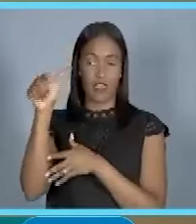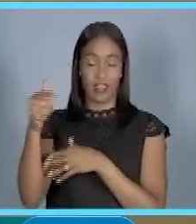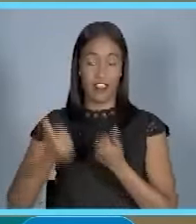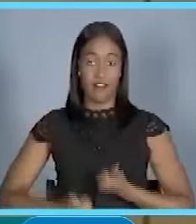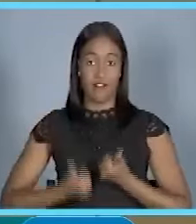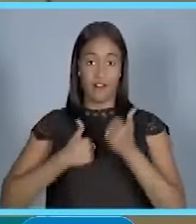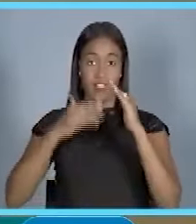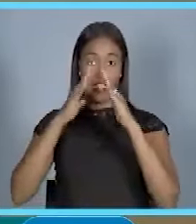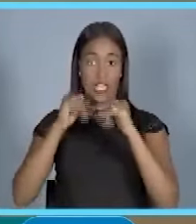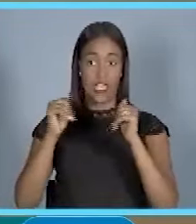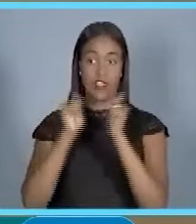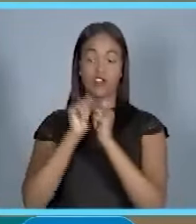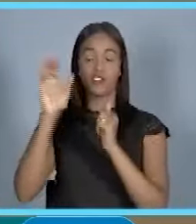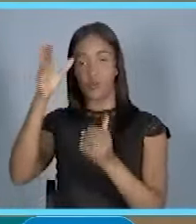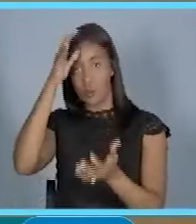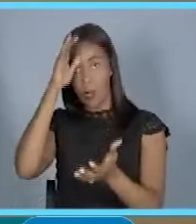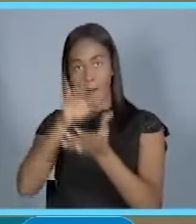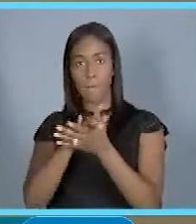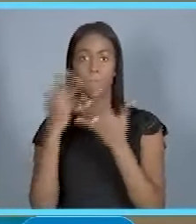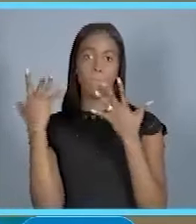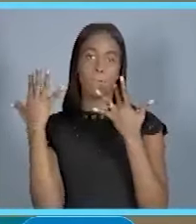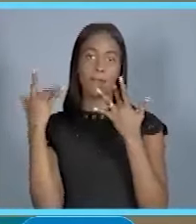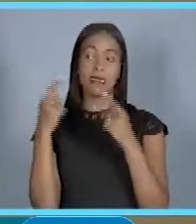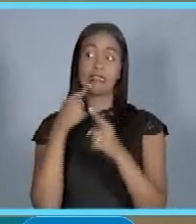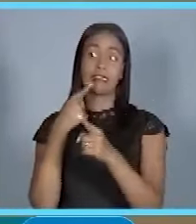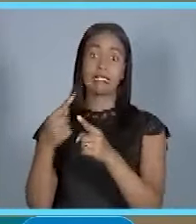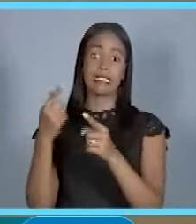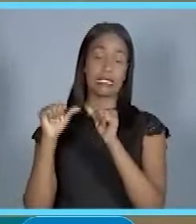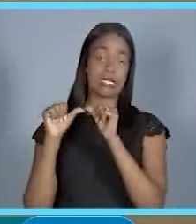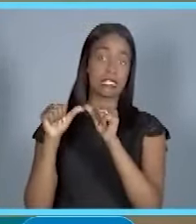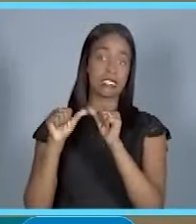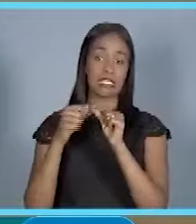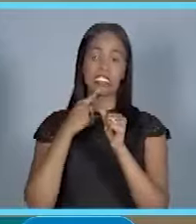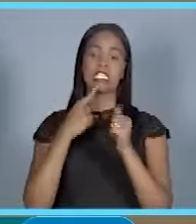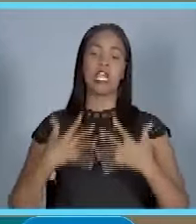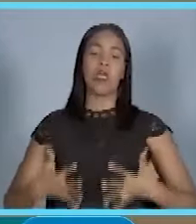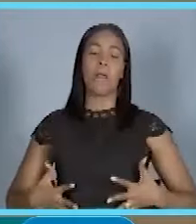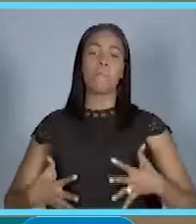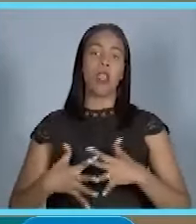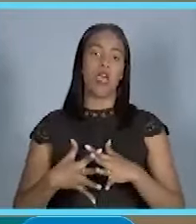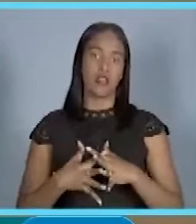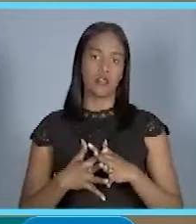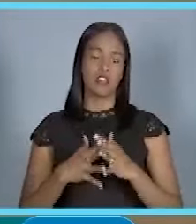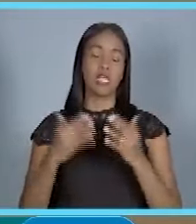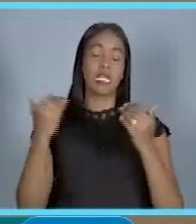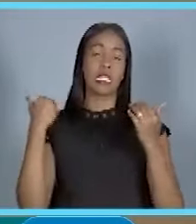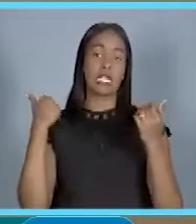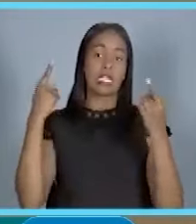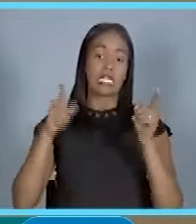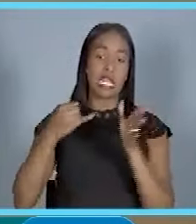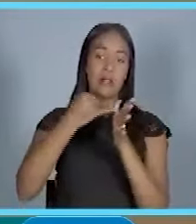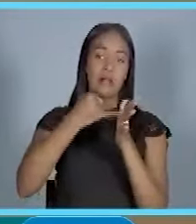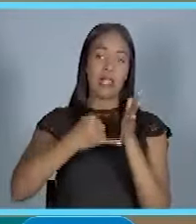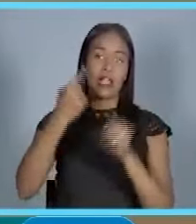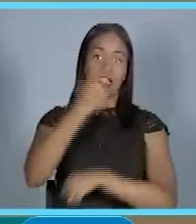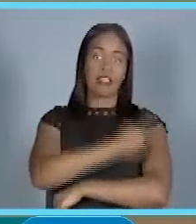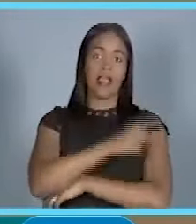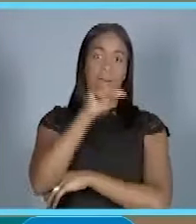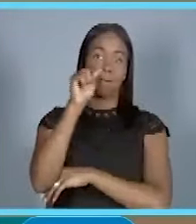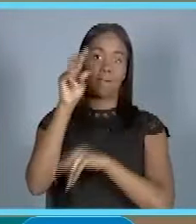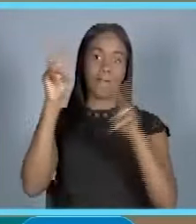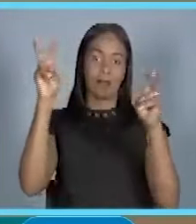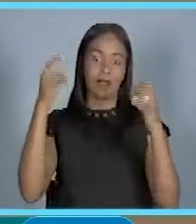le esperaba su pareja sentimental, a quien le había dicho que mantenía un embarazo avanzado y que tuvo una cesárea el día 20 de